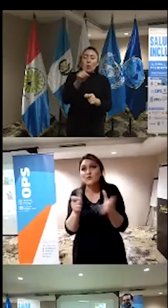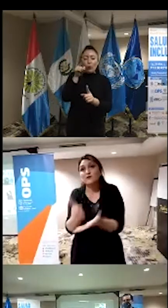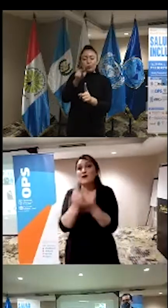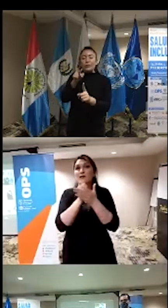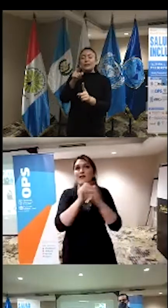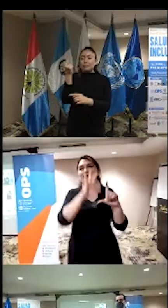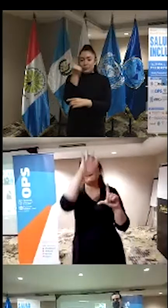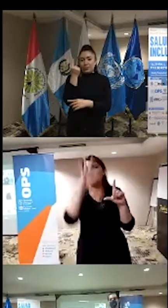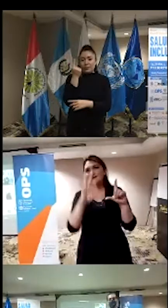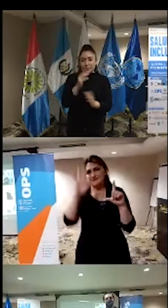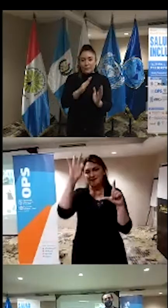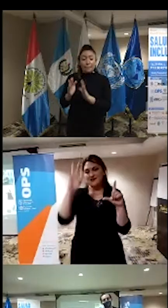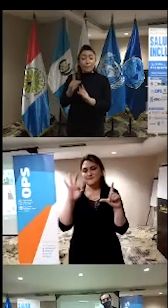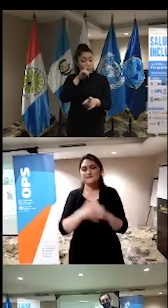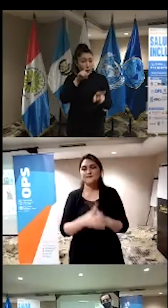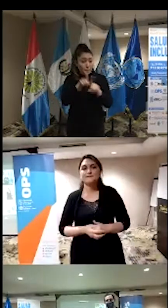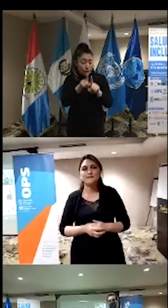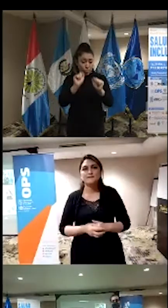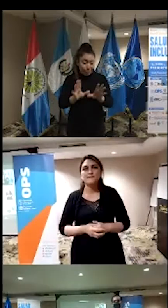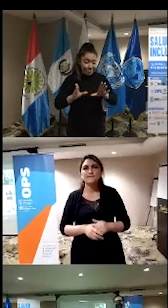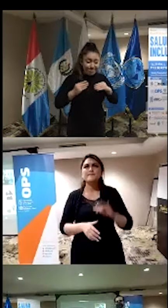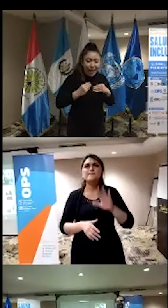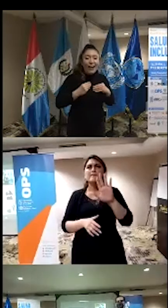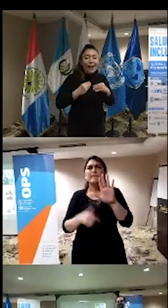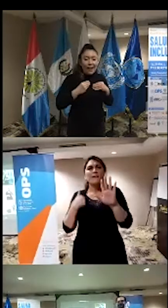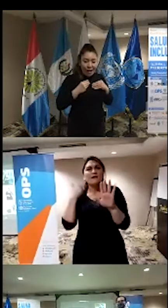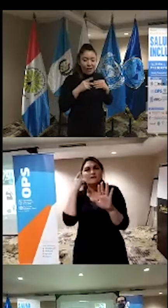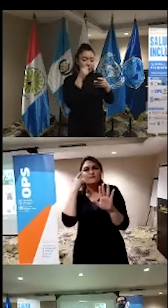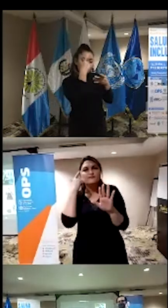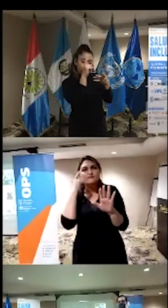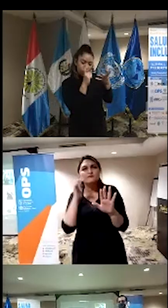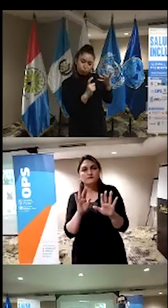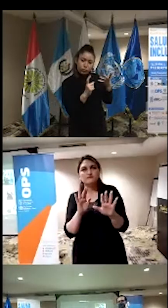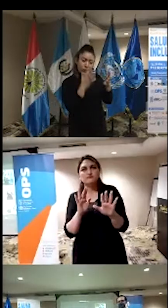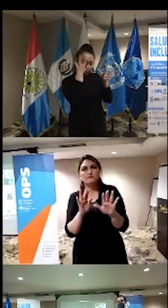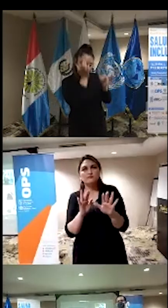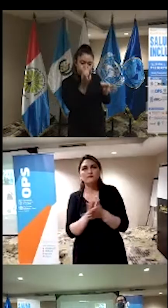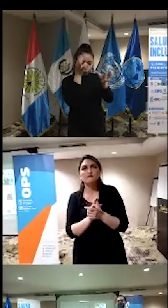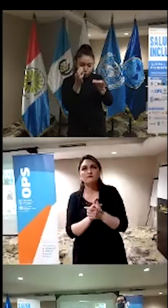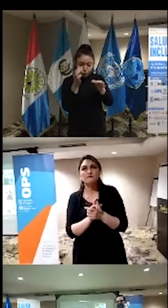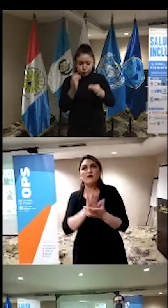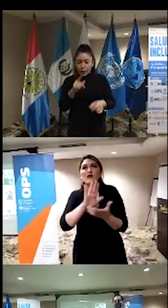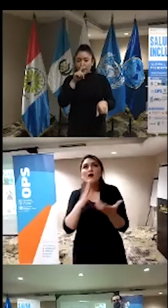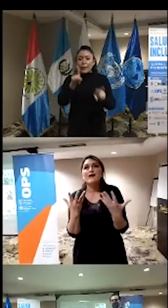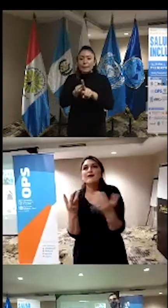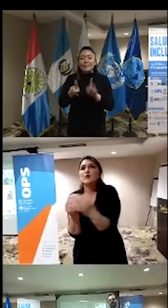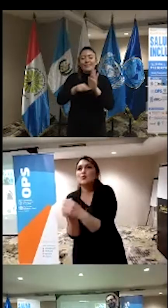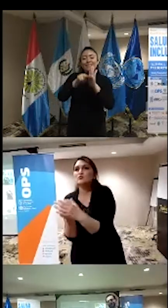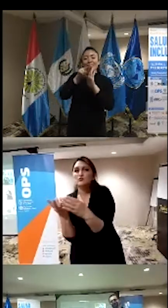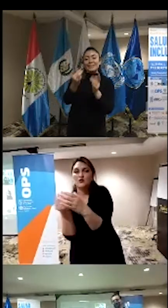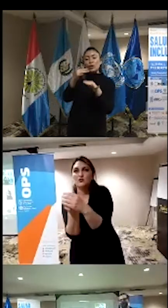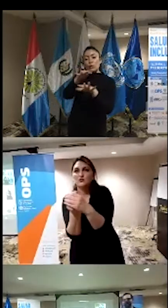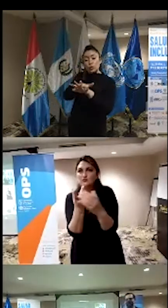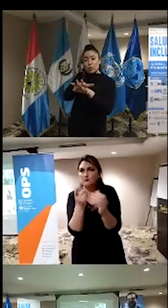fundamental. Pero también permite caracterizar las condiciones y los niveles de inclusión de los